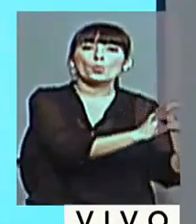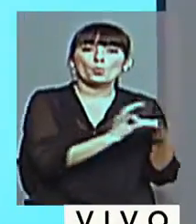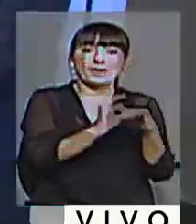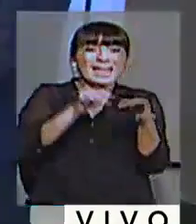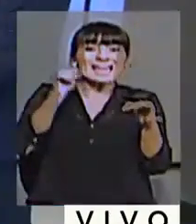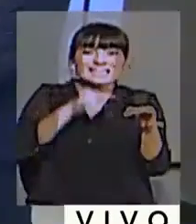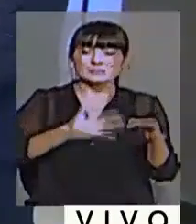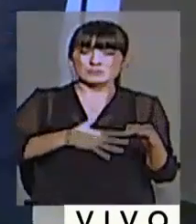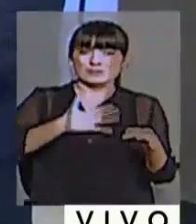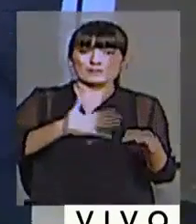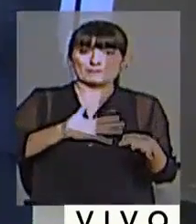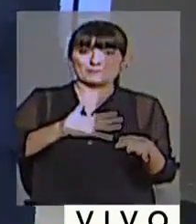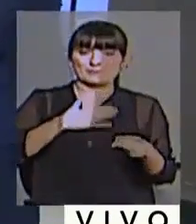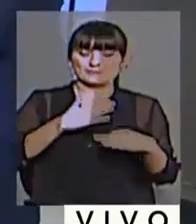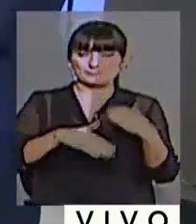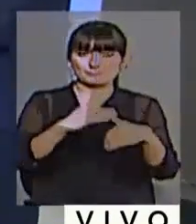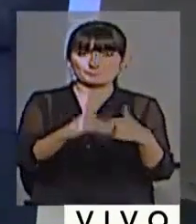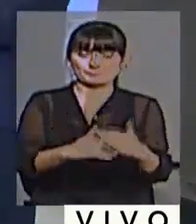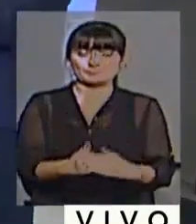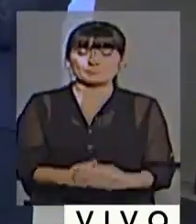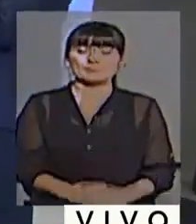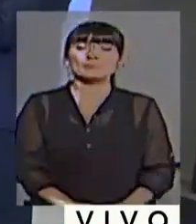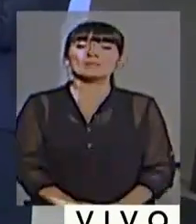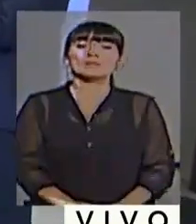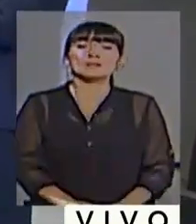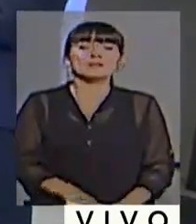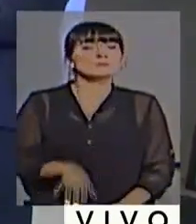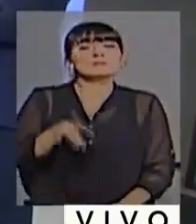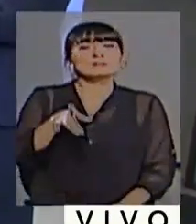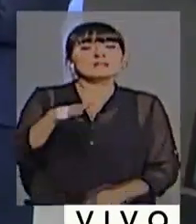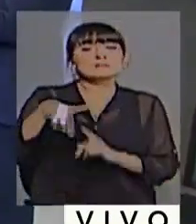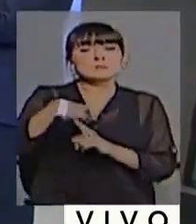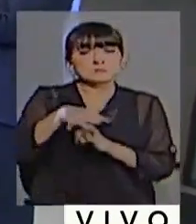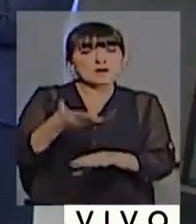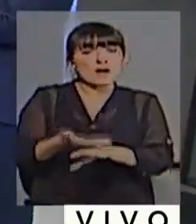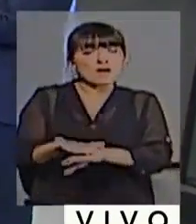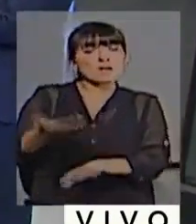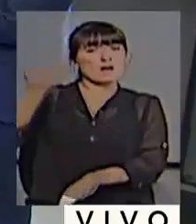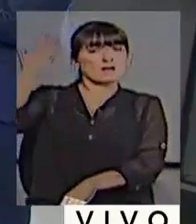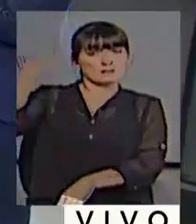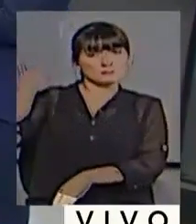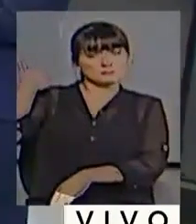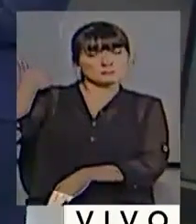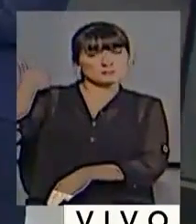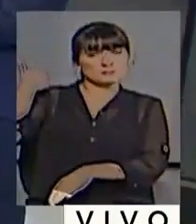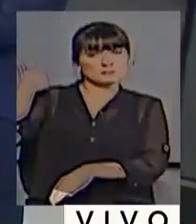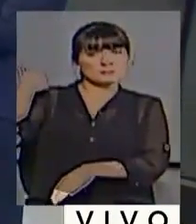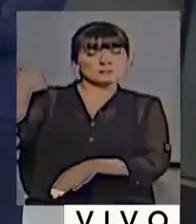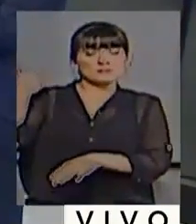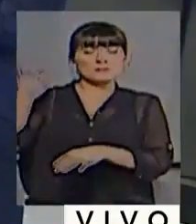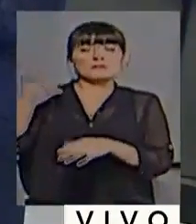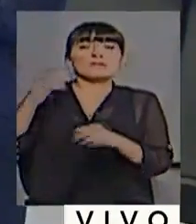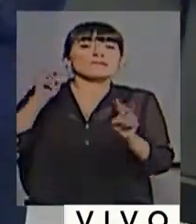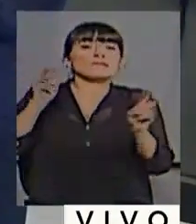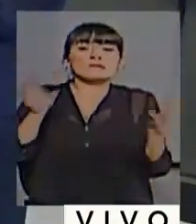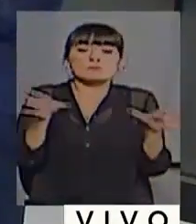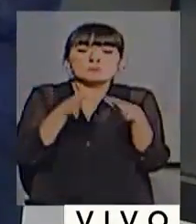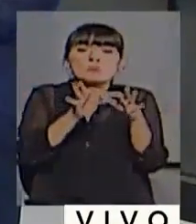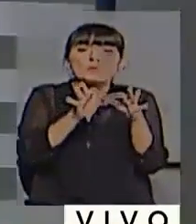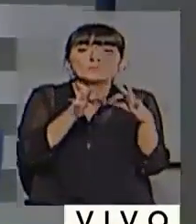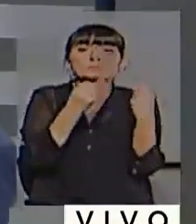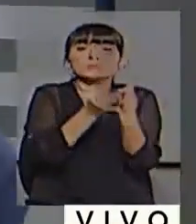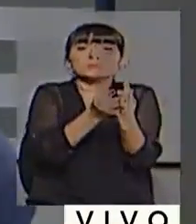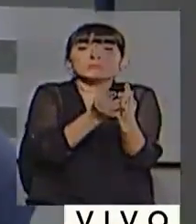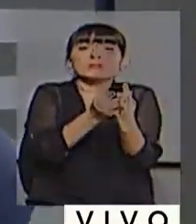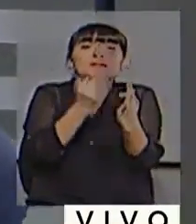ocurra. Esta situación tiene precedentes en términos de coaliciones que están a punto de divorciarse,